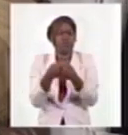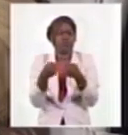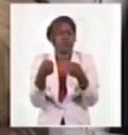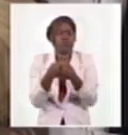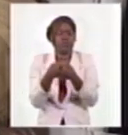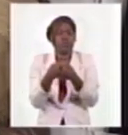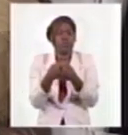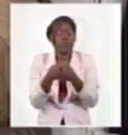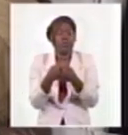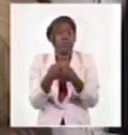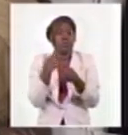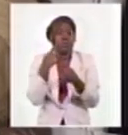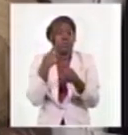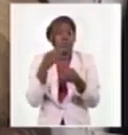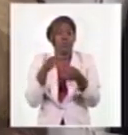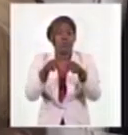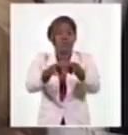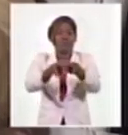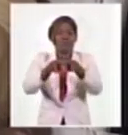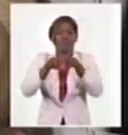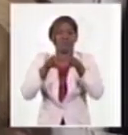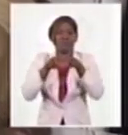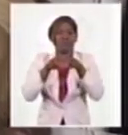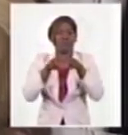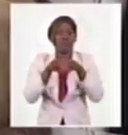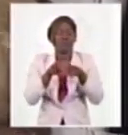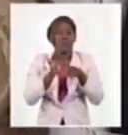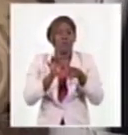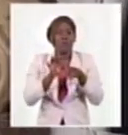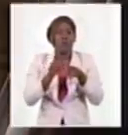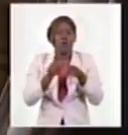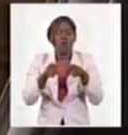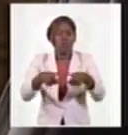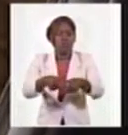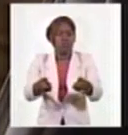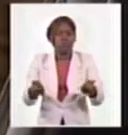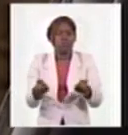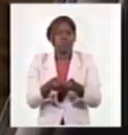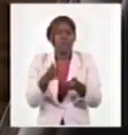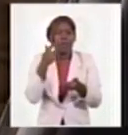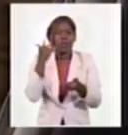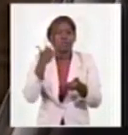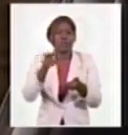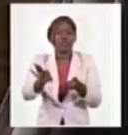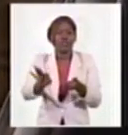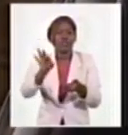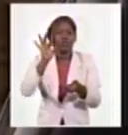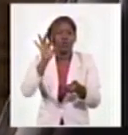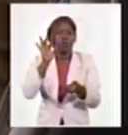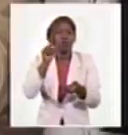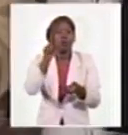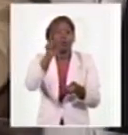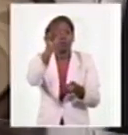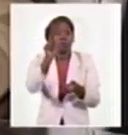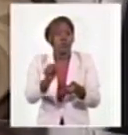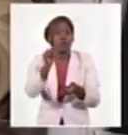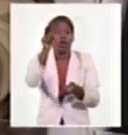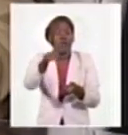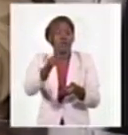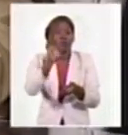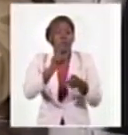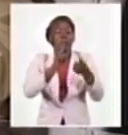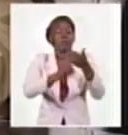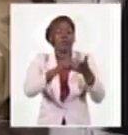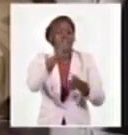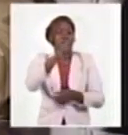Cámara actualmente en manos republicanas. Esto ya da era dentro del propio partido. Sí, dentro del propio partido. O sea, es una